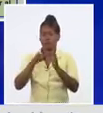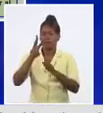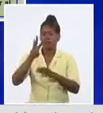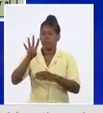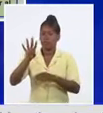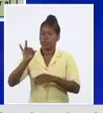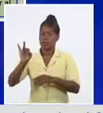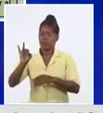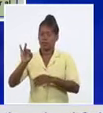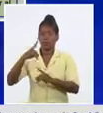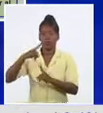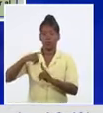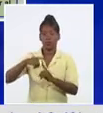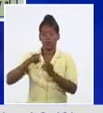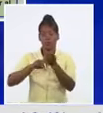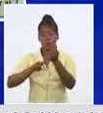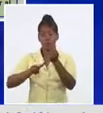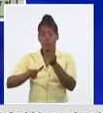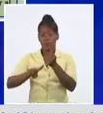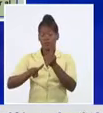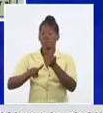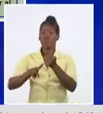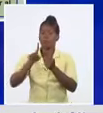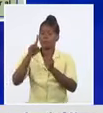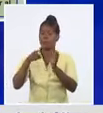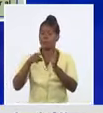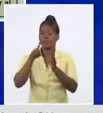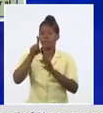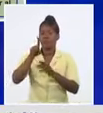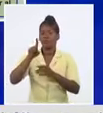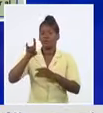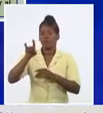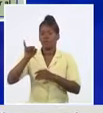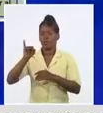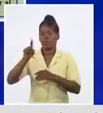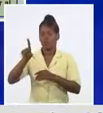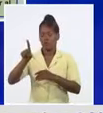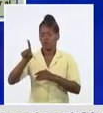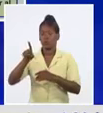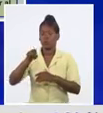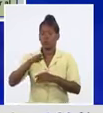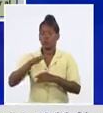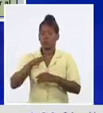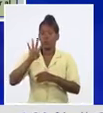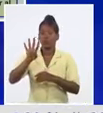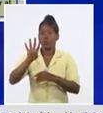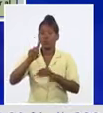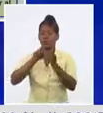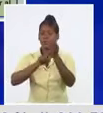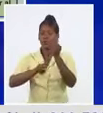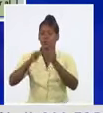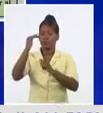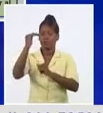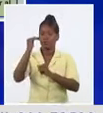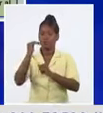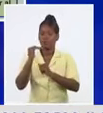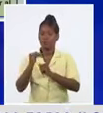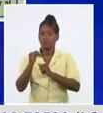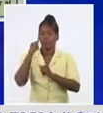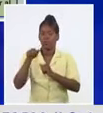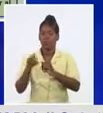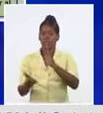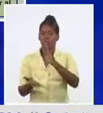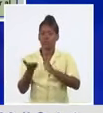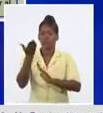1.347 y Las Tunas con 1.191. Son las 4 provincias con tasas por encima de